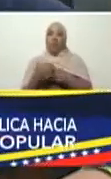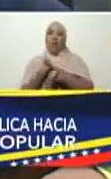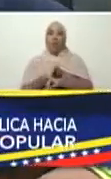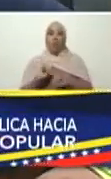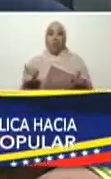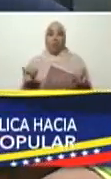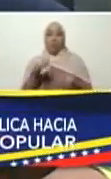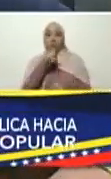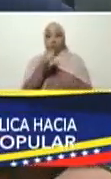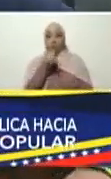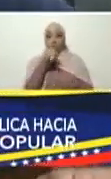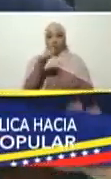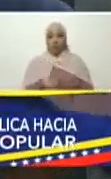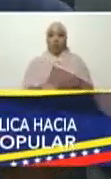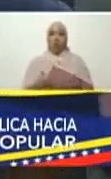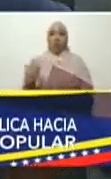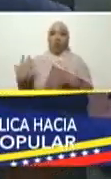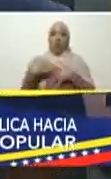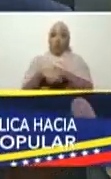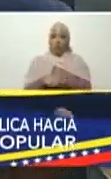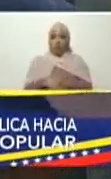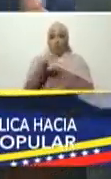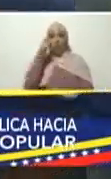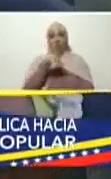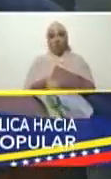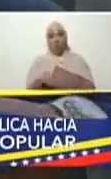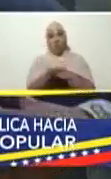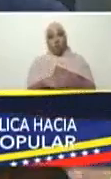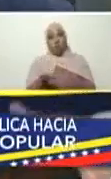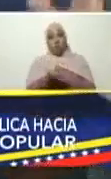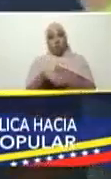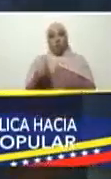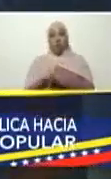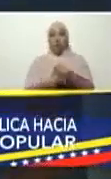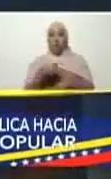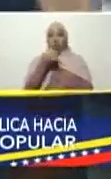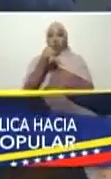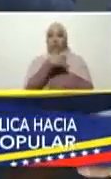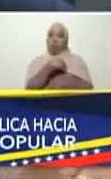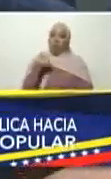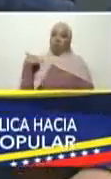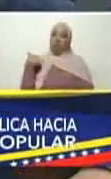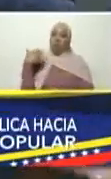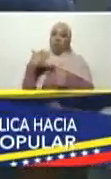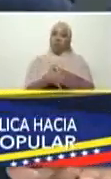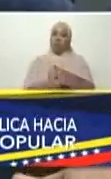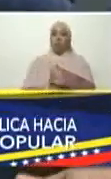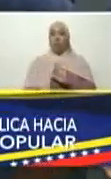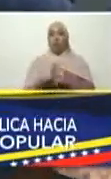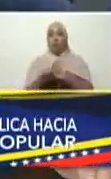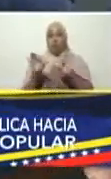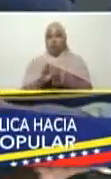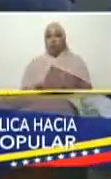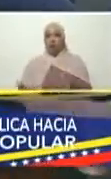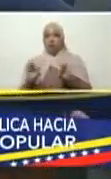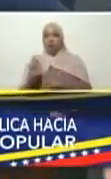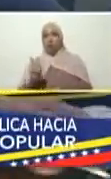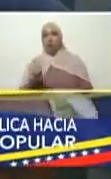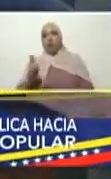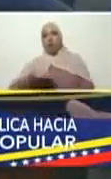esa obligatoriedad de la relación entre poder constituido y poder constituyente quede signada en esas leyes. Es decir, que no llegue